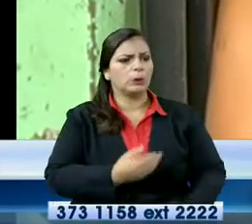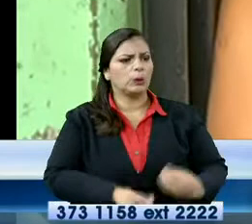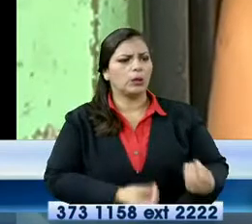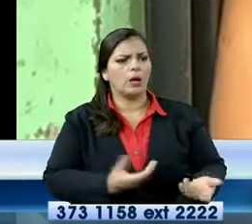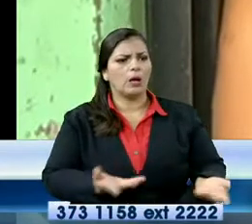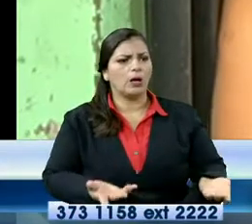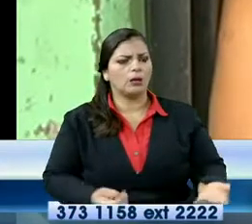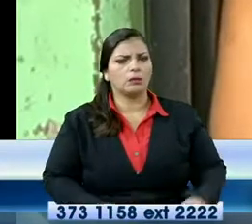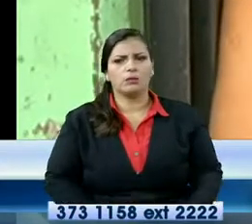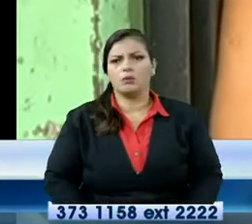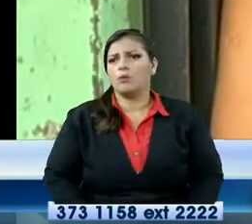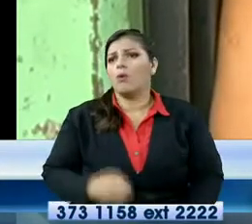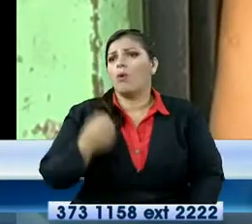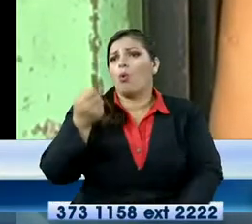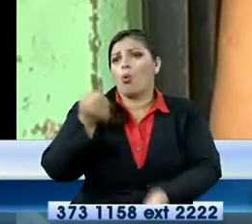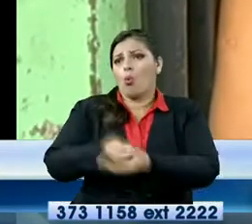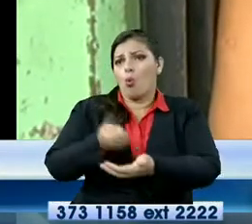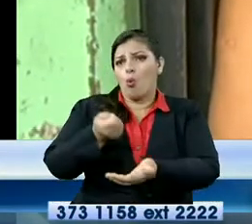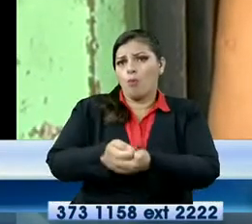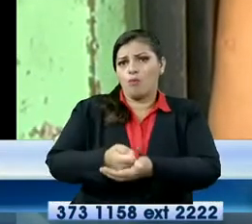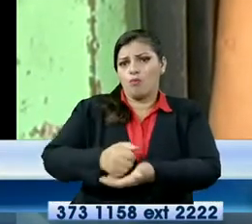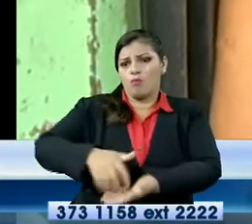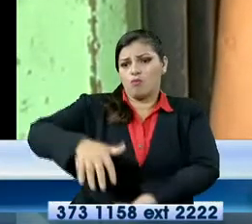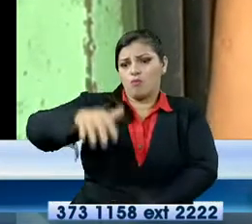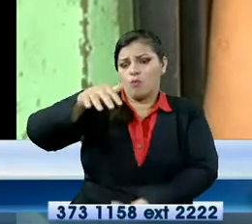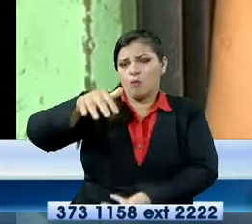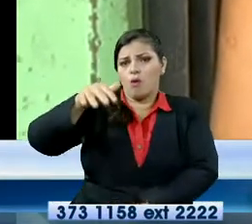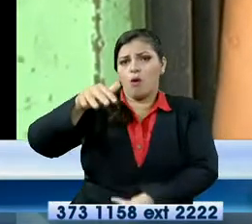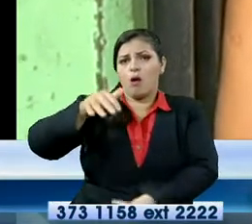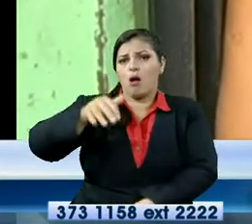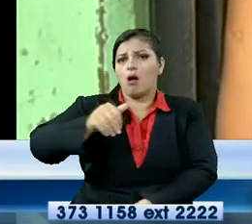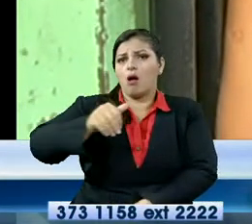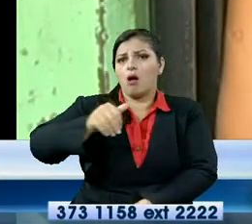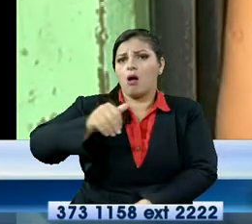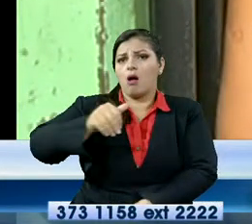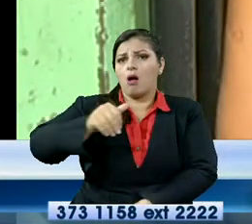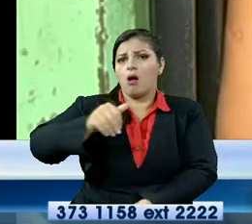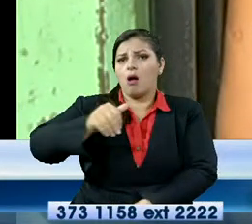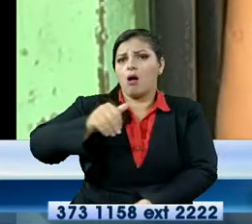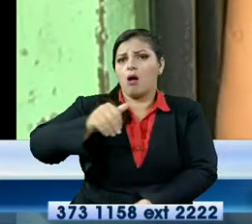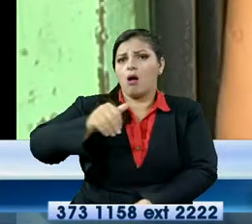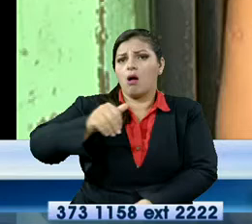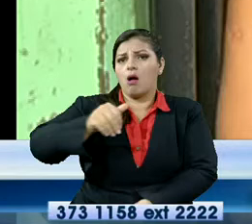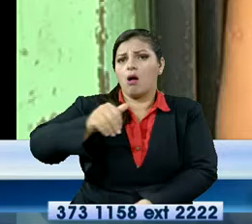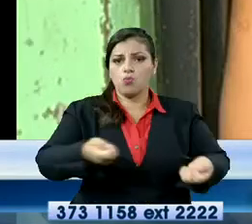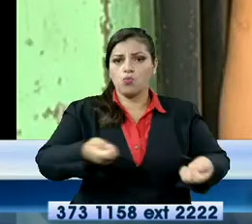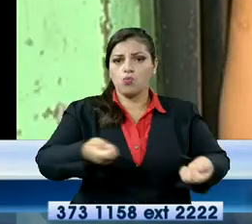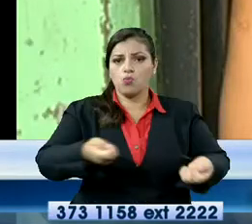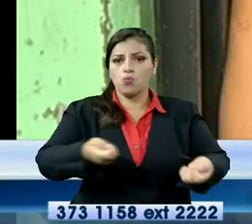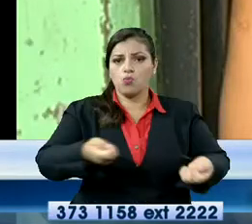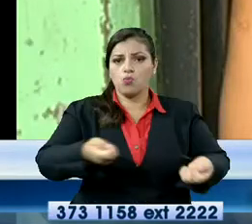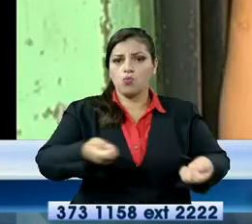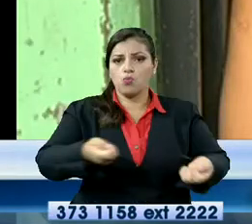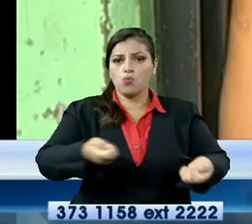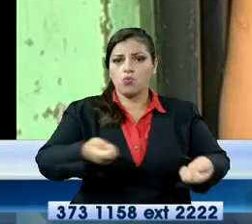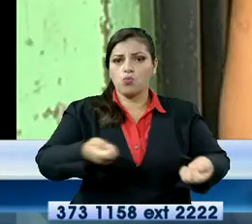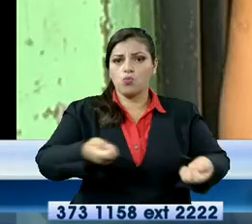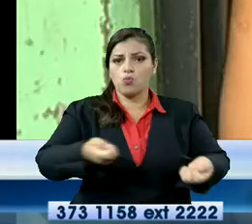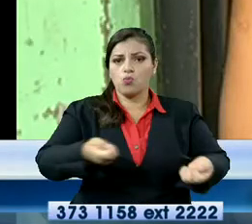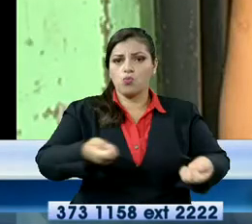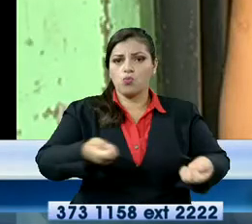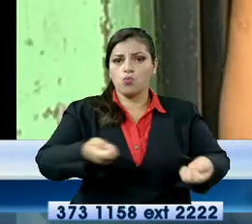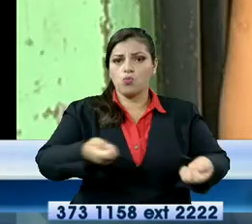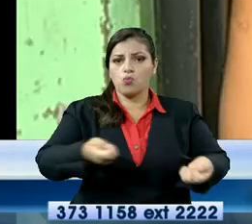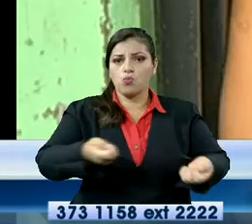que se ha hecho teniendo un tanquero acá para que haya agua esa manera